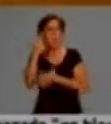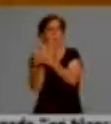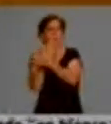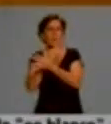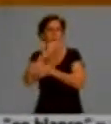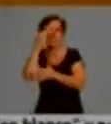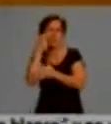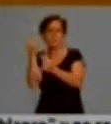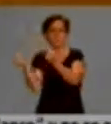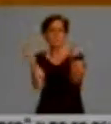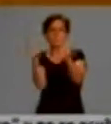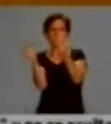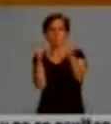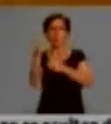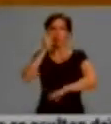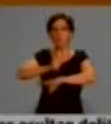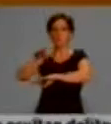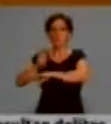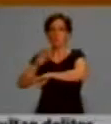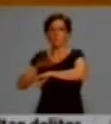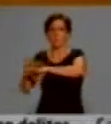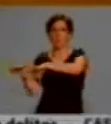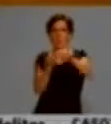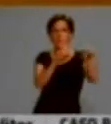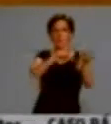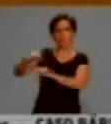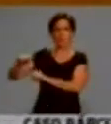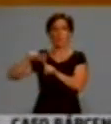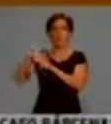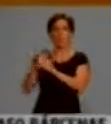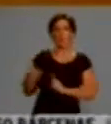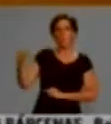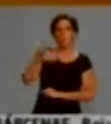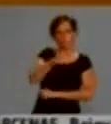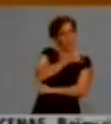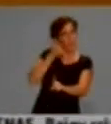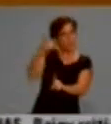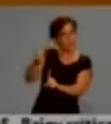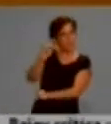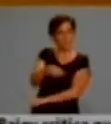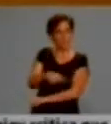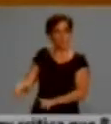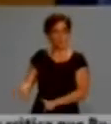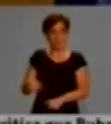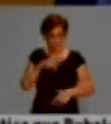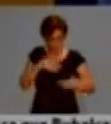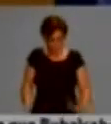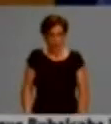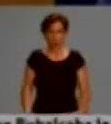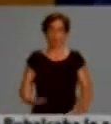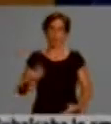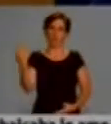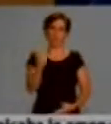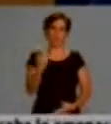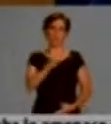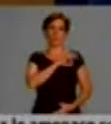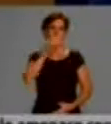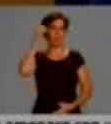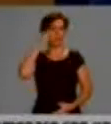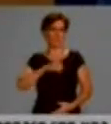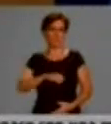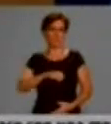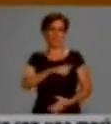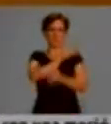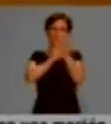dos jueces para llevarse en el caso Bárcenas? Es la hora, señor presidente, señor Rajoy, de la regeneración